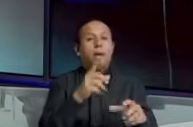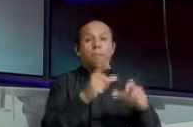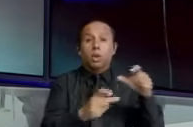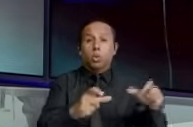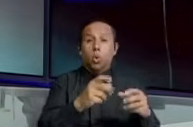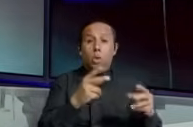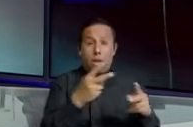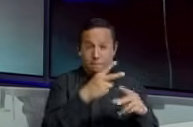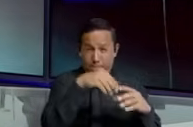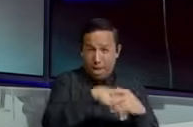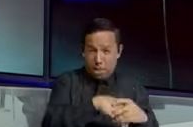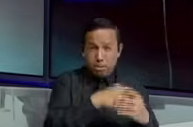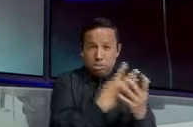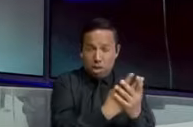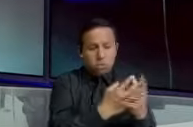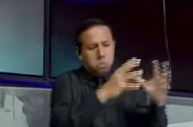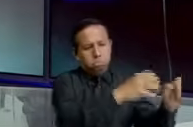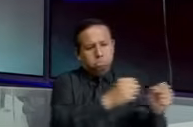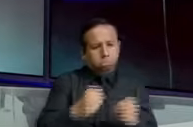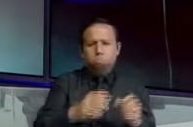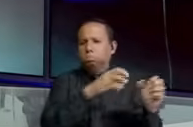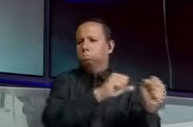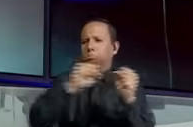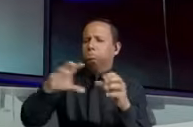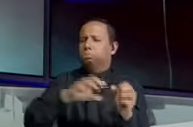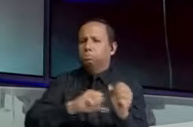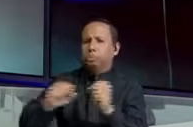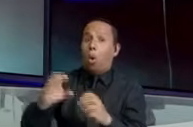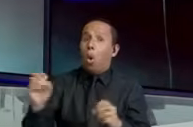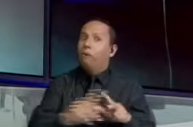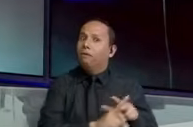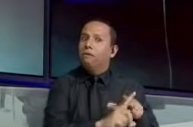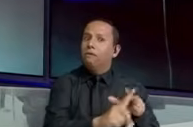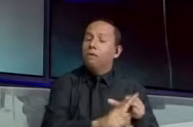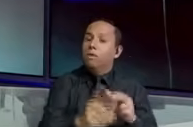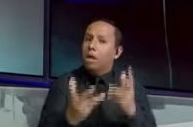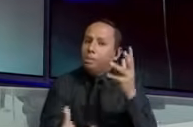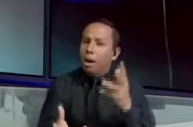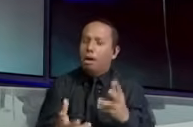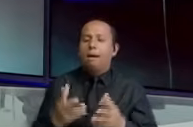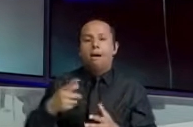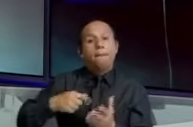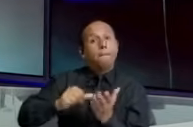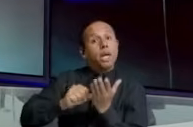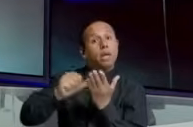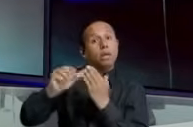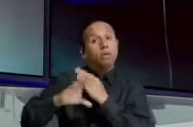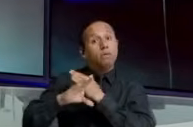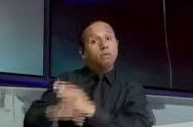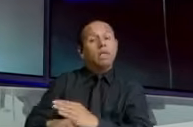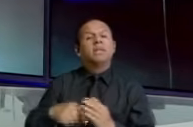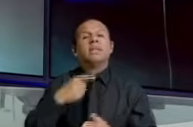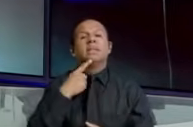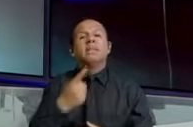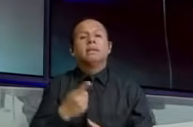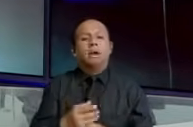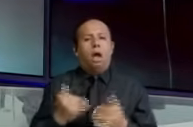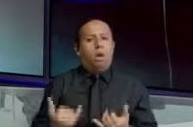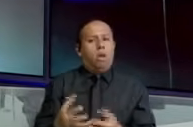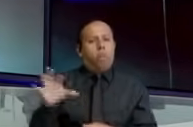el ministro de defensa aseguró que en el reclusorio colocarán francotiradores para derribar estos